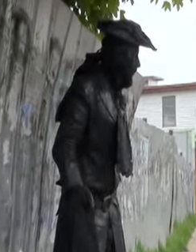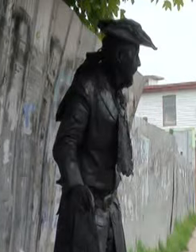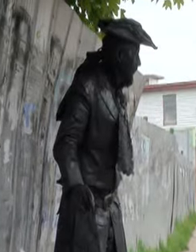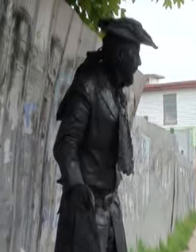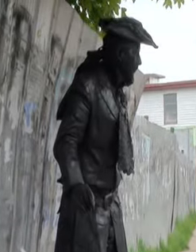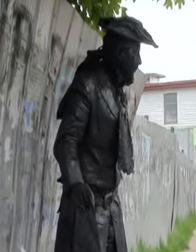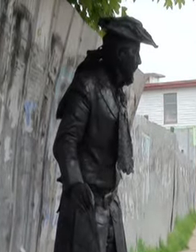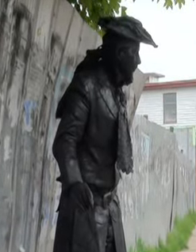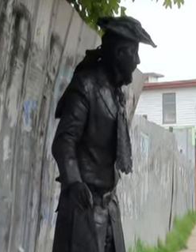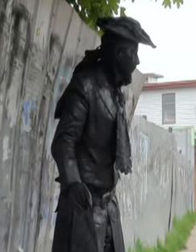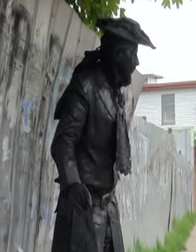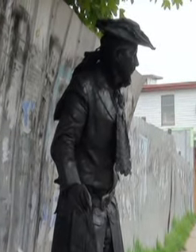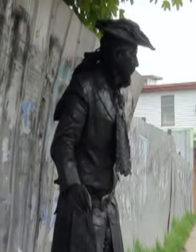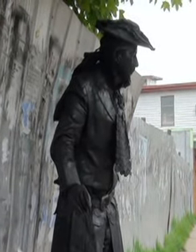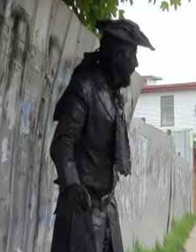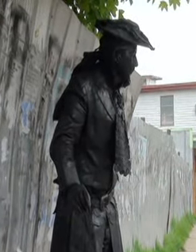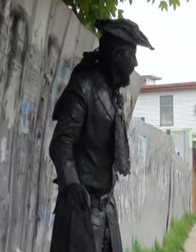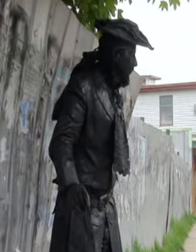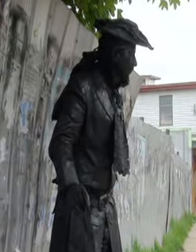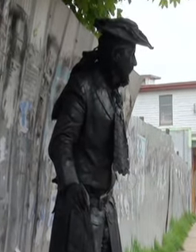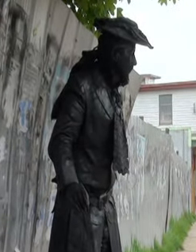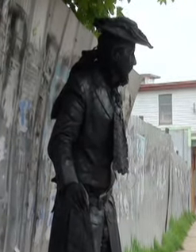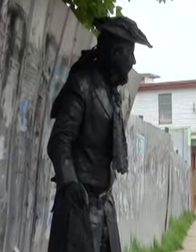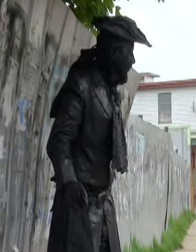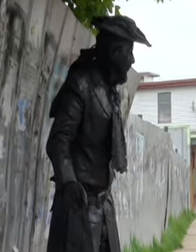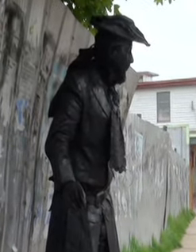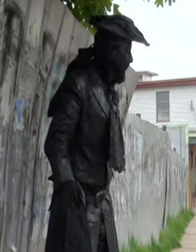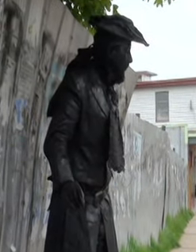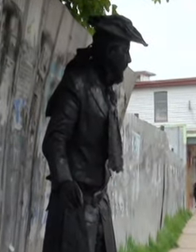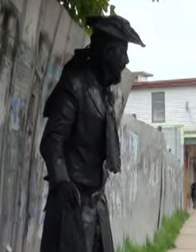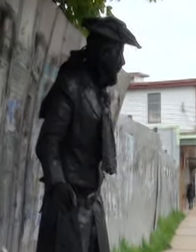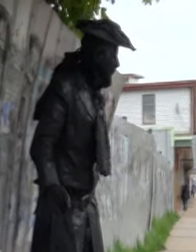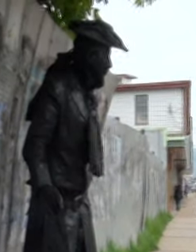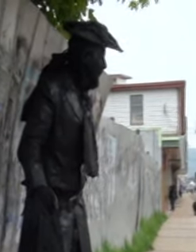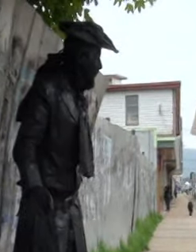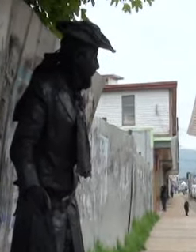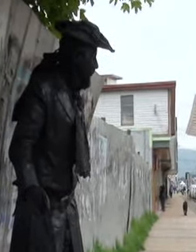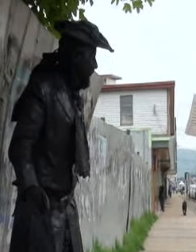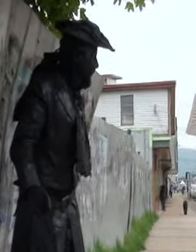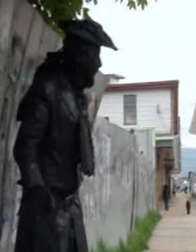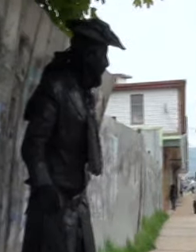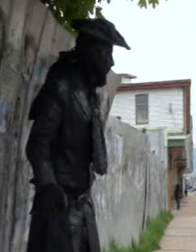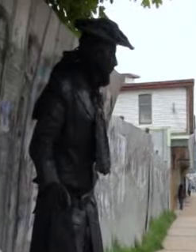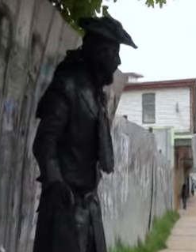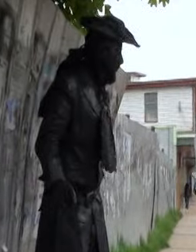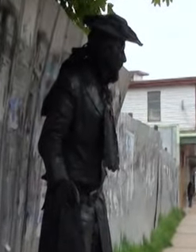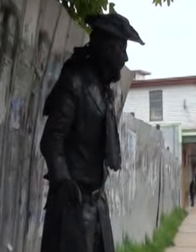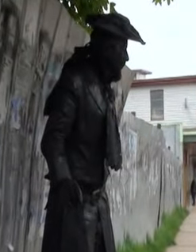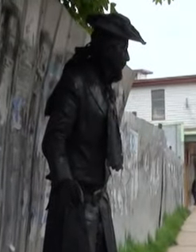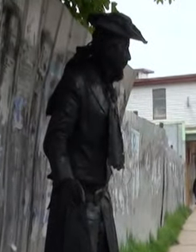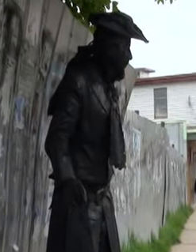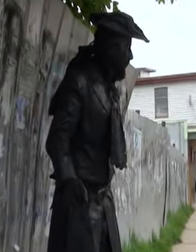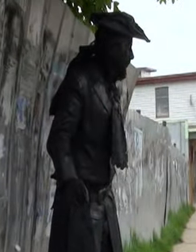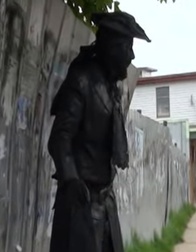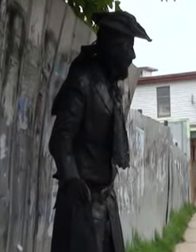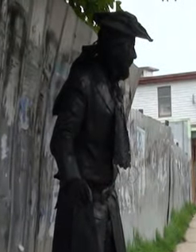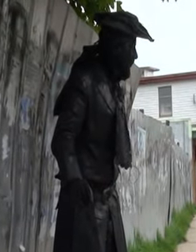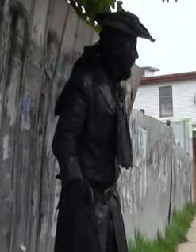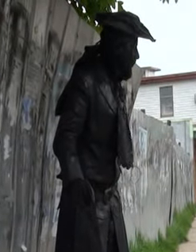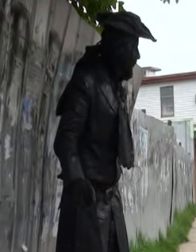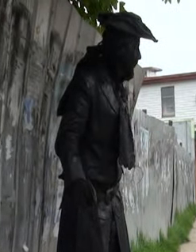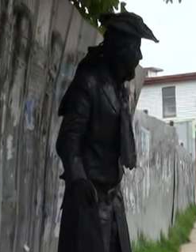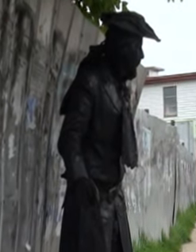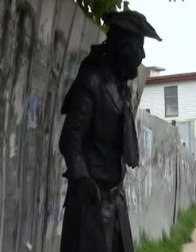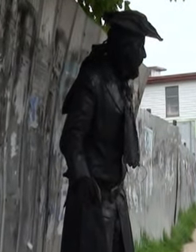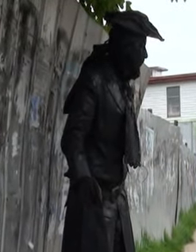6, 4, 5 personas, ahí tengo que interactuar un poquito más. ¿Cómo te va con esto? Mira, yo soy